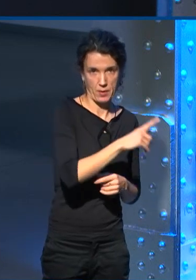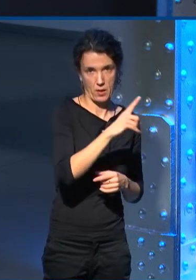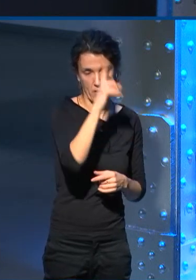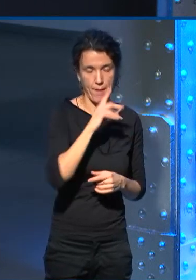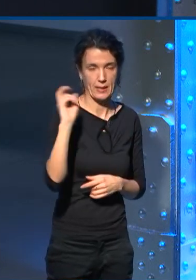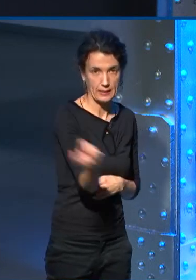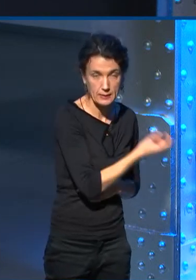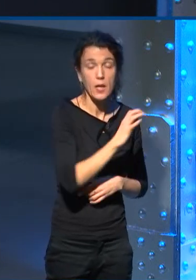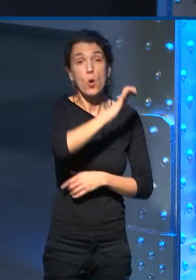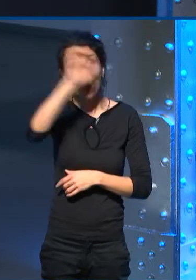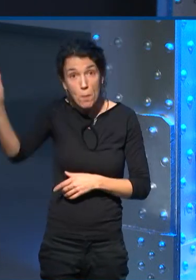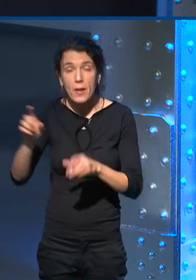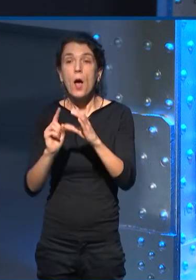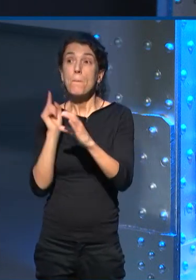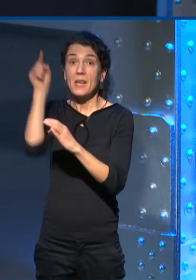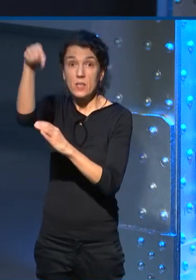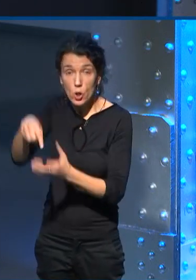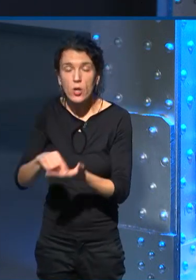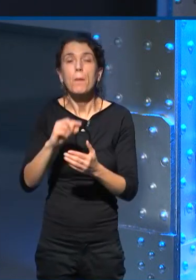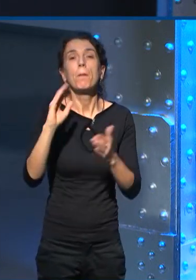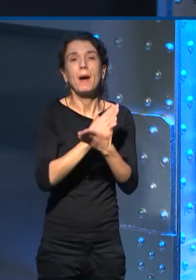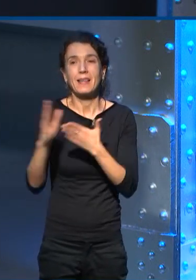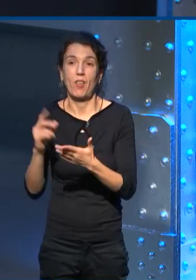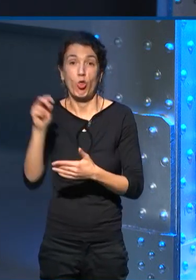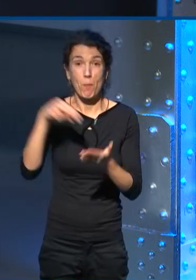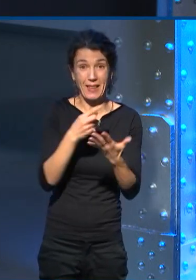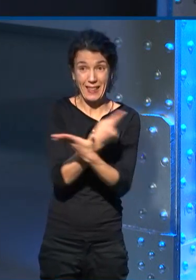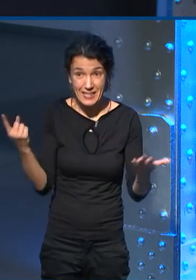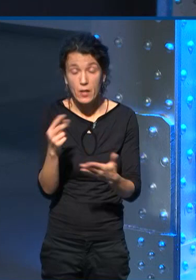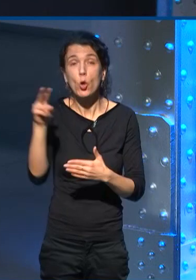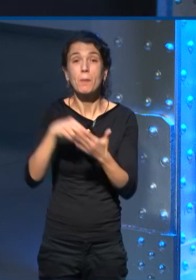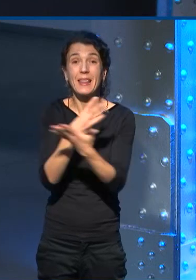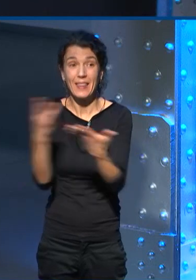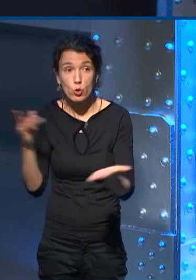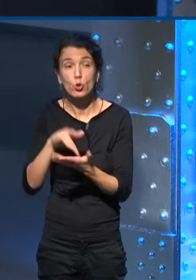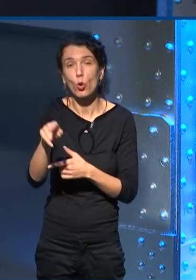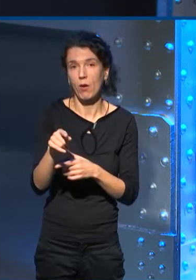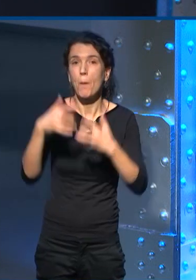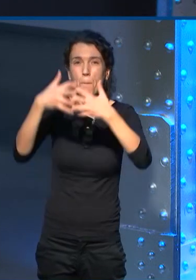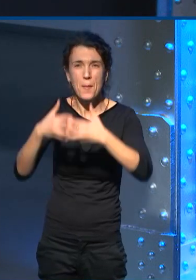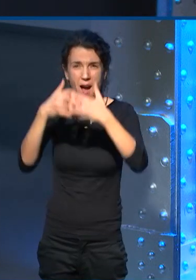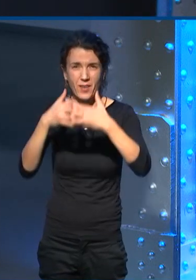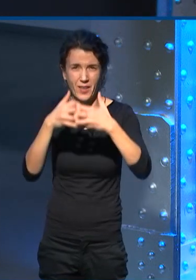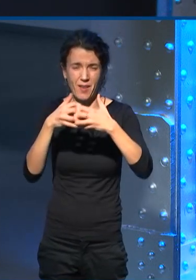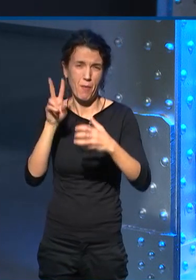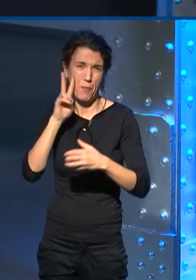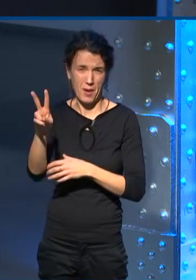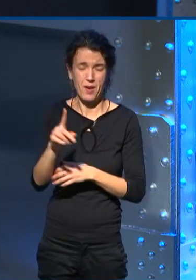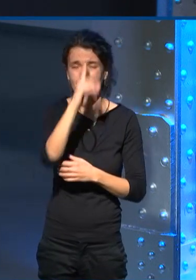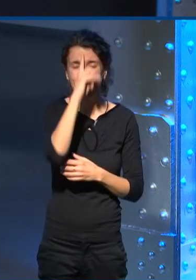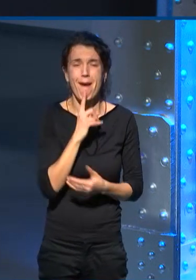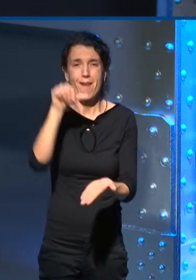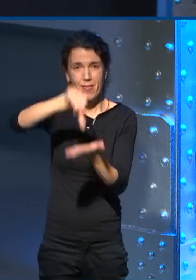¿en qué andamos? Esa misión ExoMars que les decía que tenía 2 partes, la del 16 que ya hemos visto y la del 18, que es donde va este rover que aparece en el centro de la